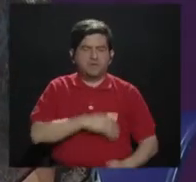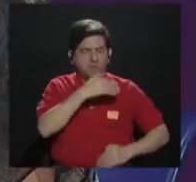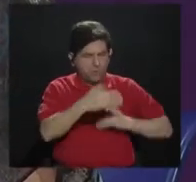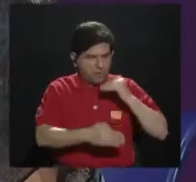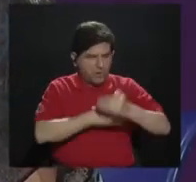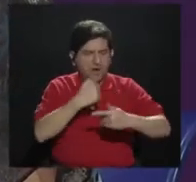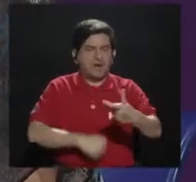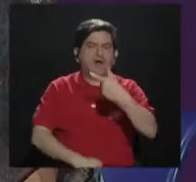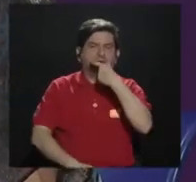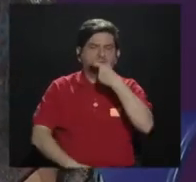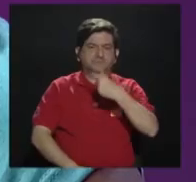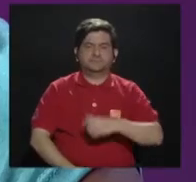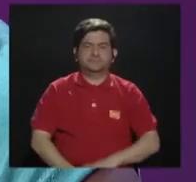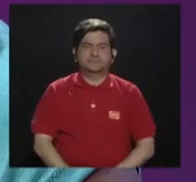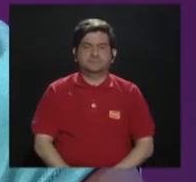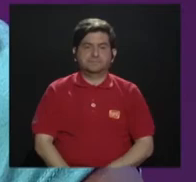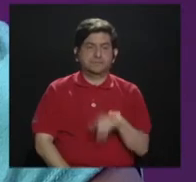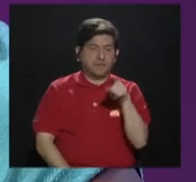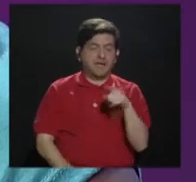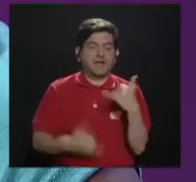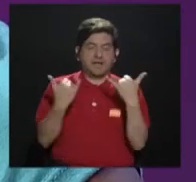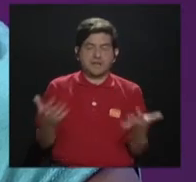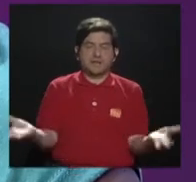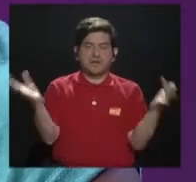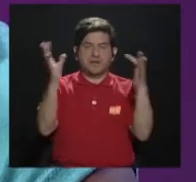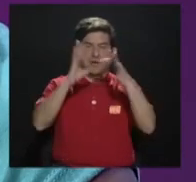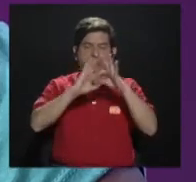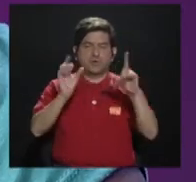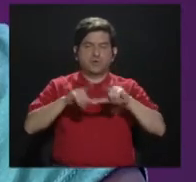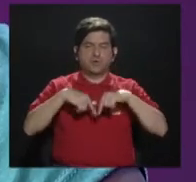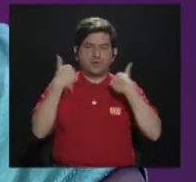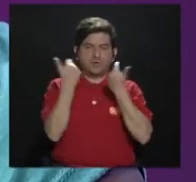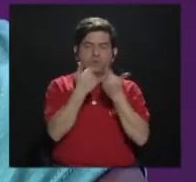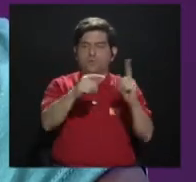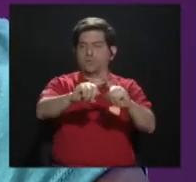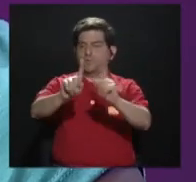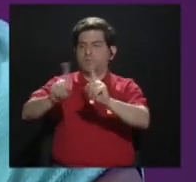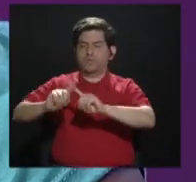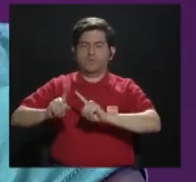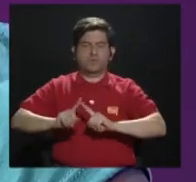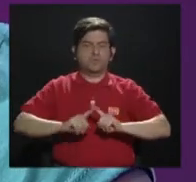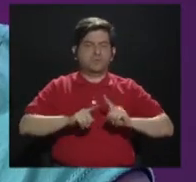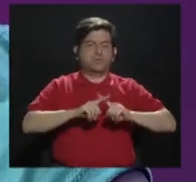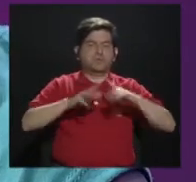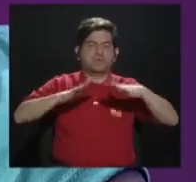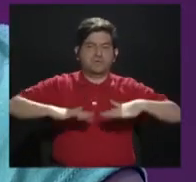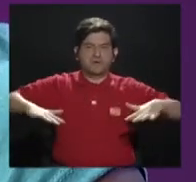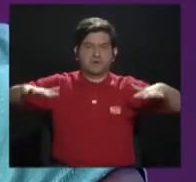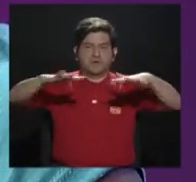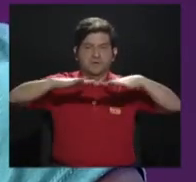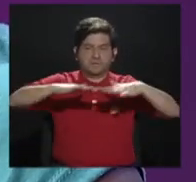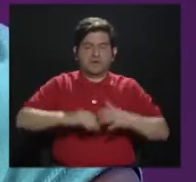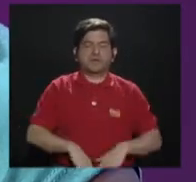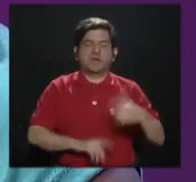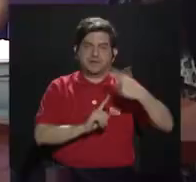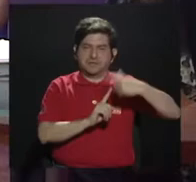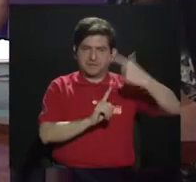procesan estas galletas y ahí está articulado ese grupo de diferentes campos de